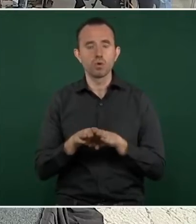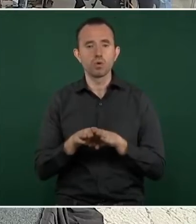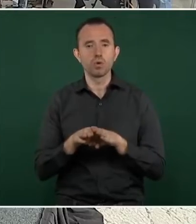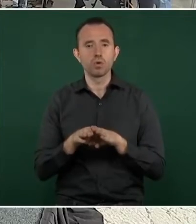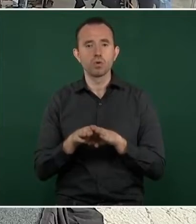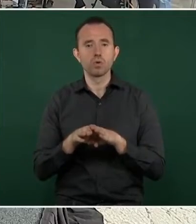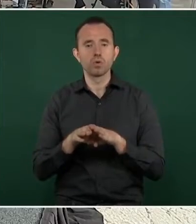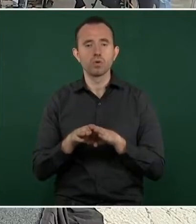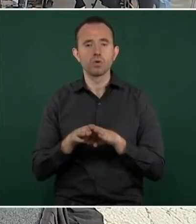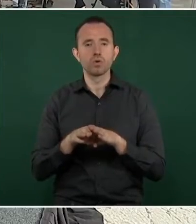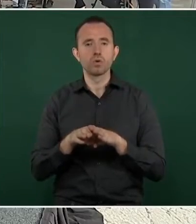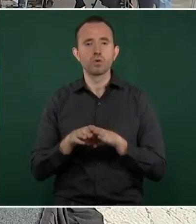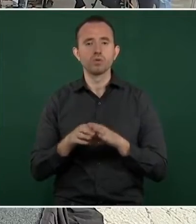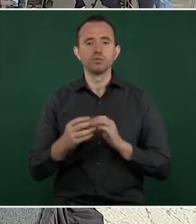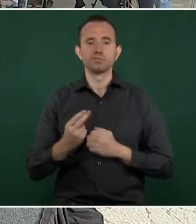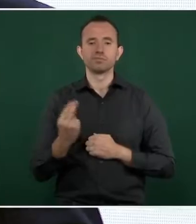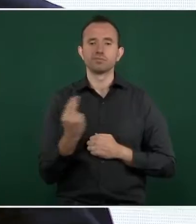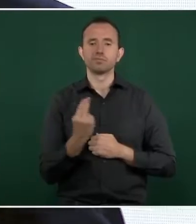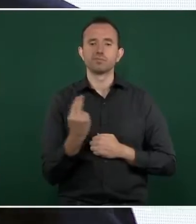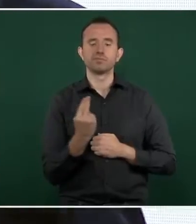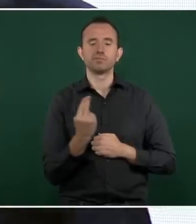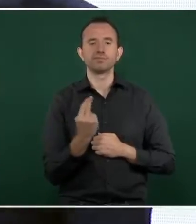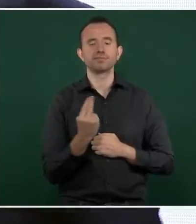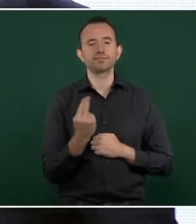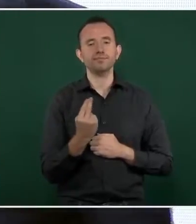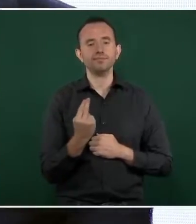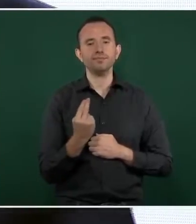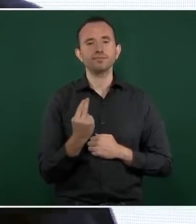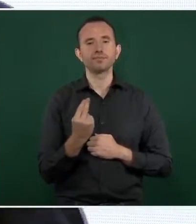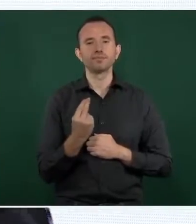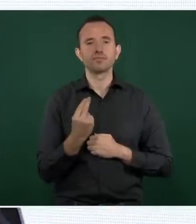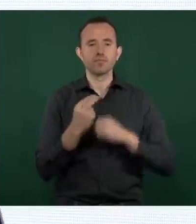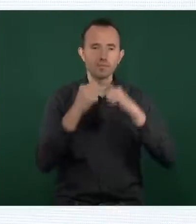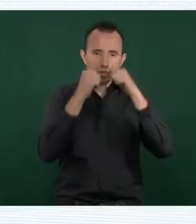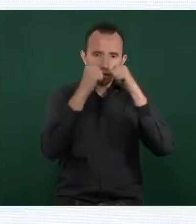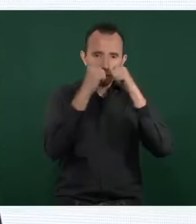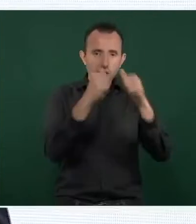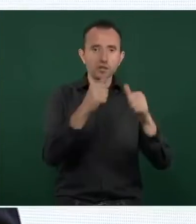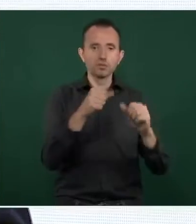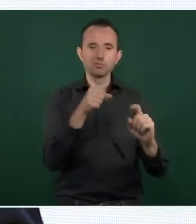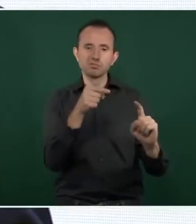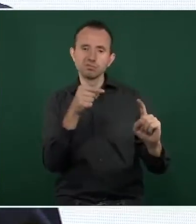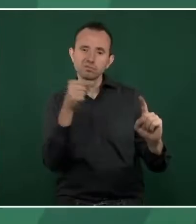Tenemos que darle atención especial a los jóvenes,